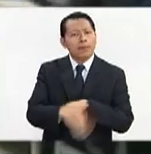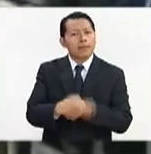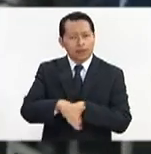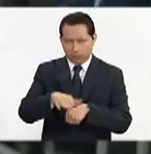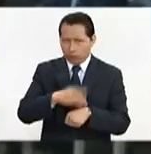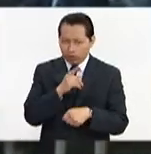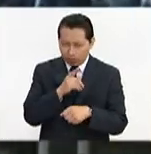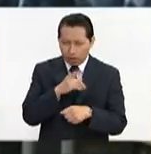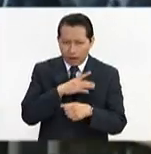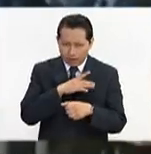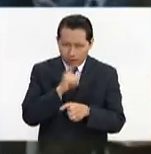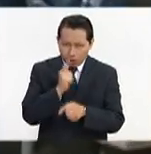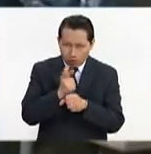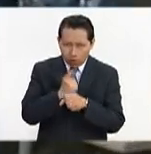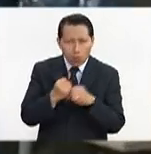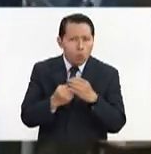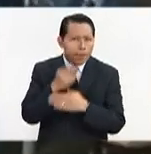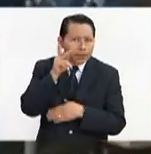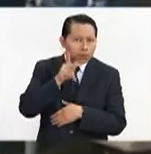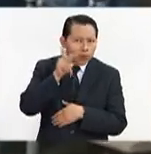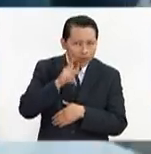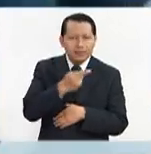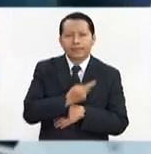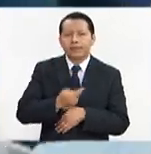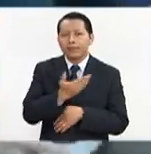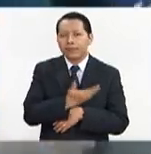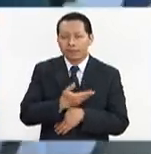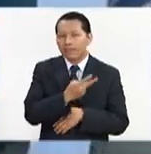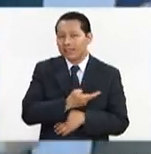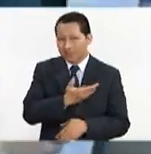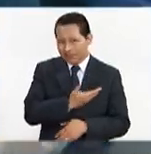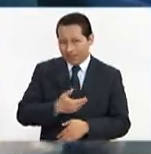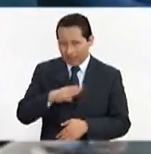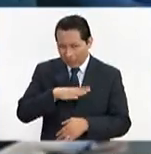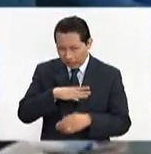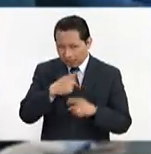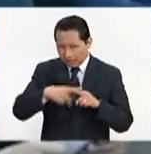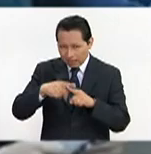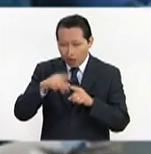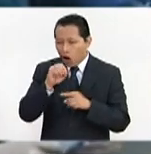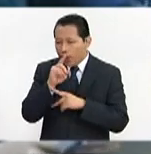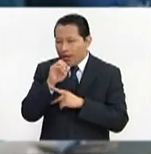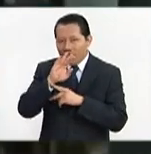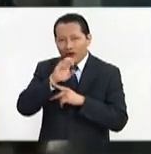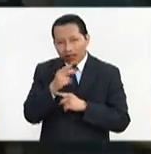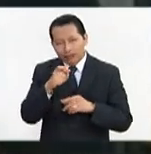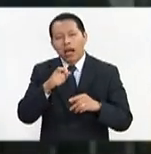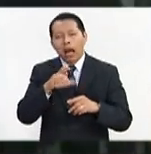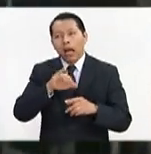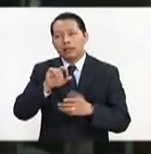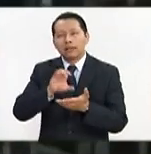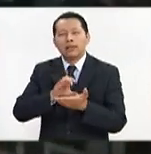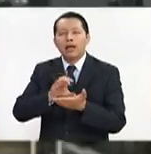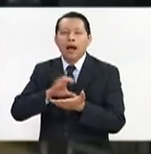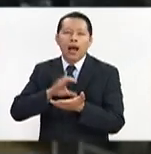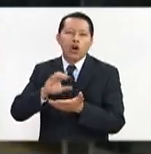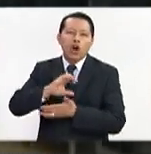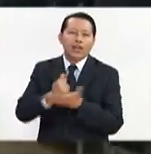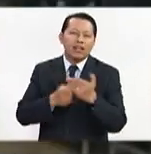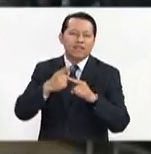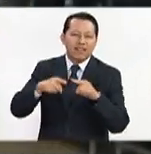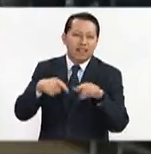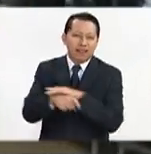encontró nuevas pruebas que involucran al vicepresidente con contratos otorgados a Odebrecht a través de sobornos. Glass, quien fue acusado